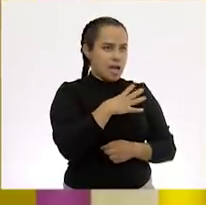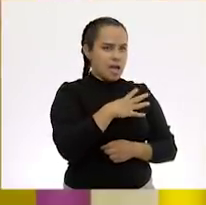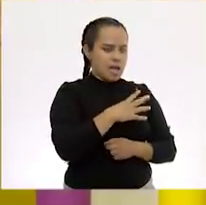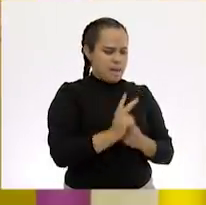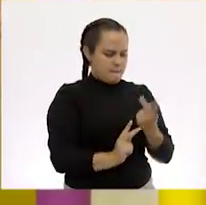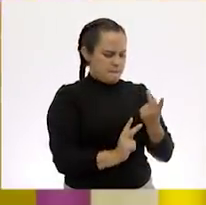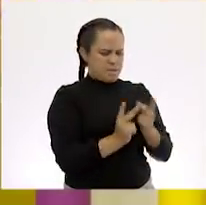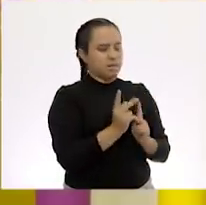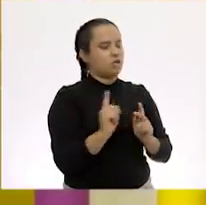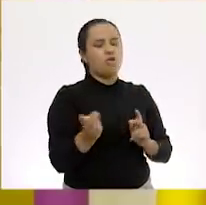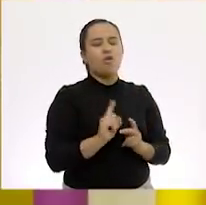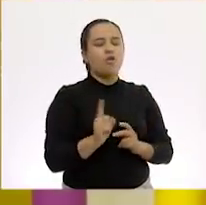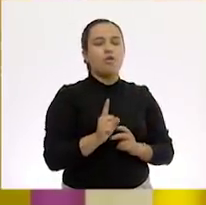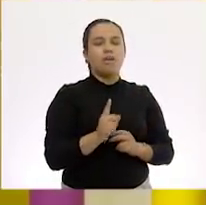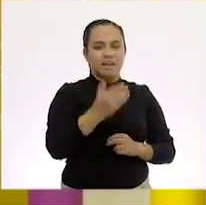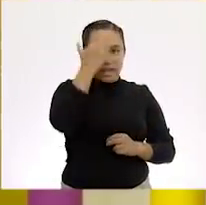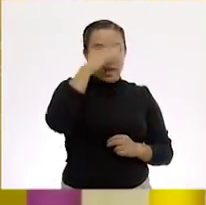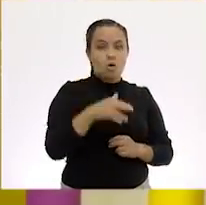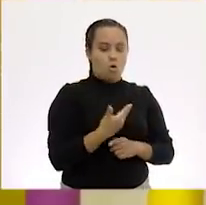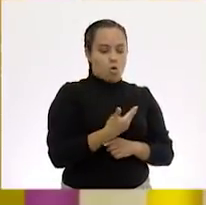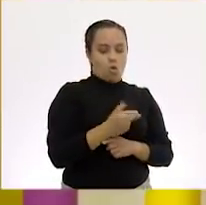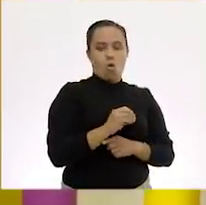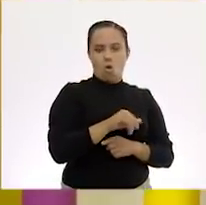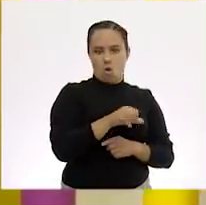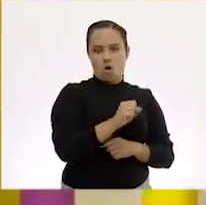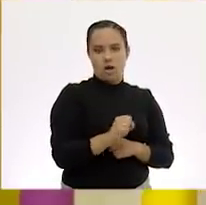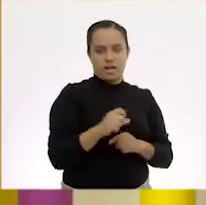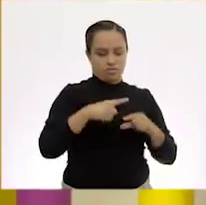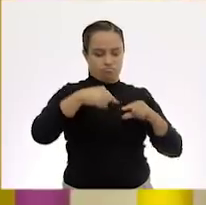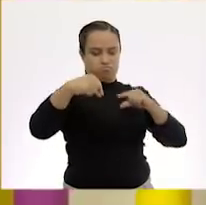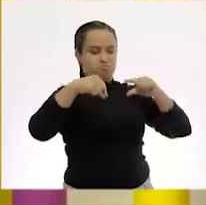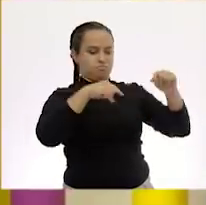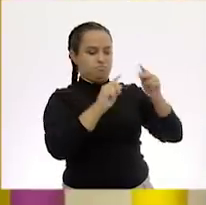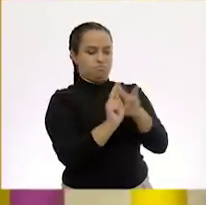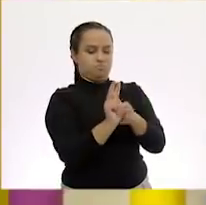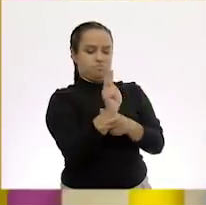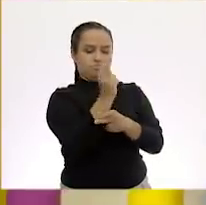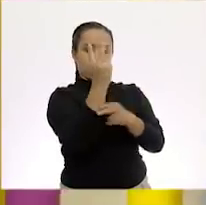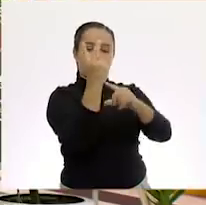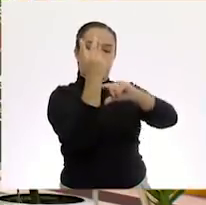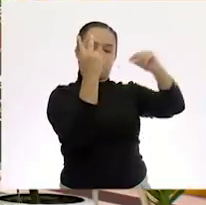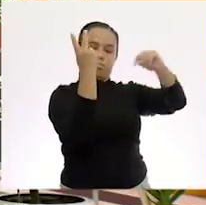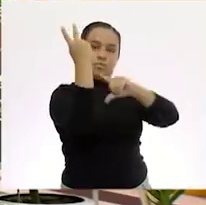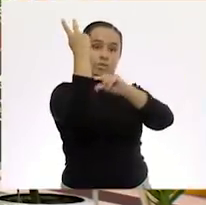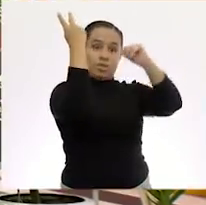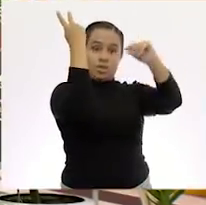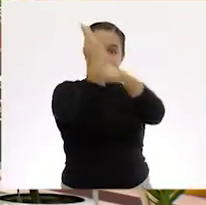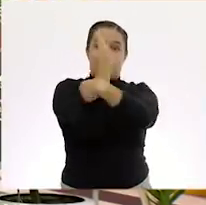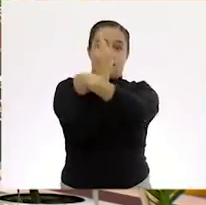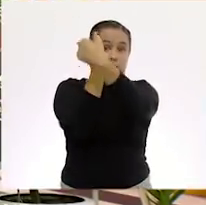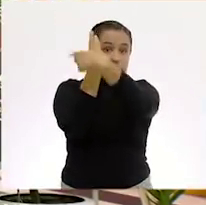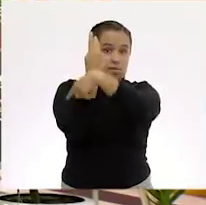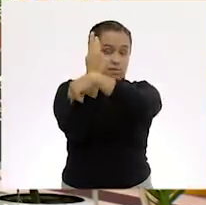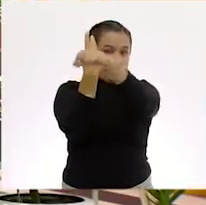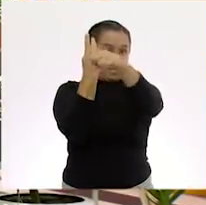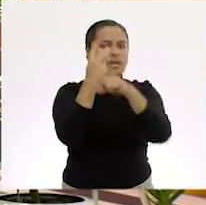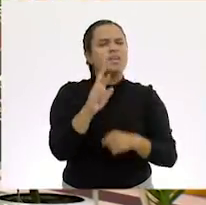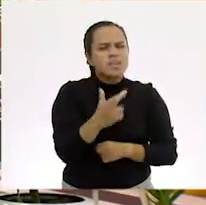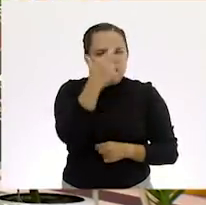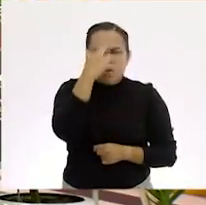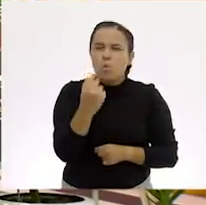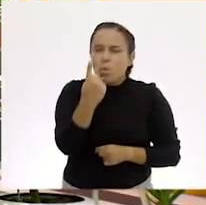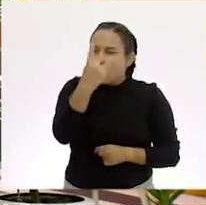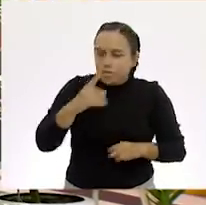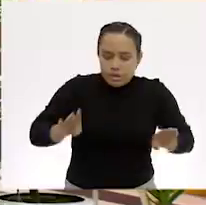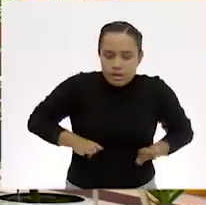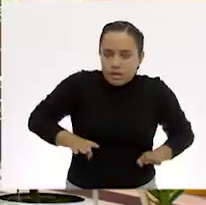plantas, pues no, pero ya sé, hojas. Exactamente, las plantas tienen hojas. Y dijimos que una característica